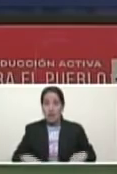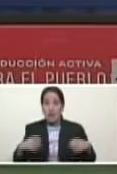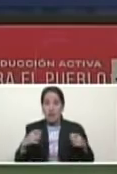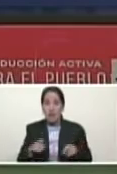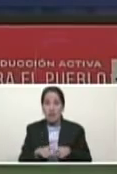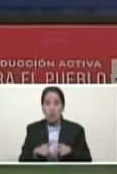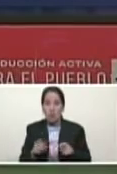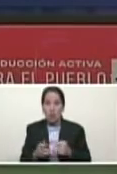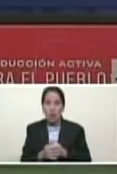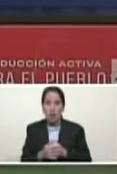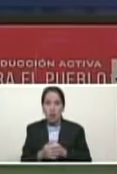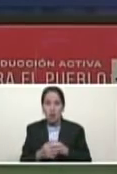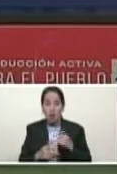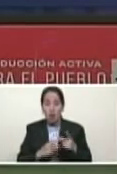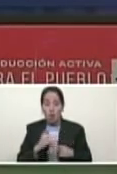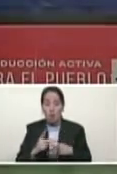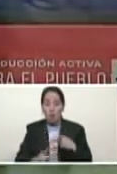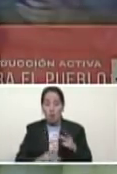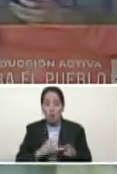tierra próspera,